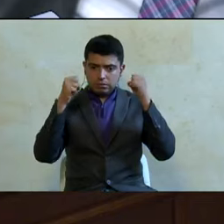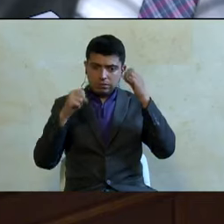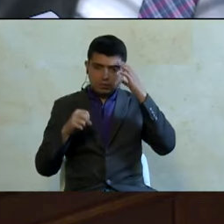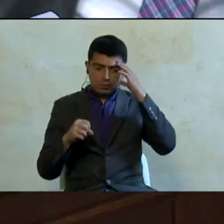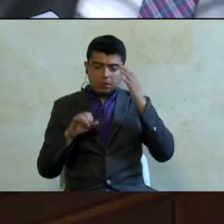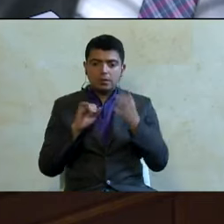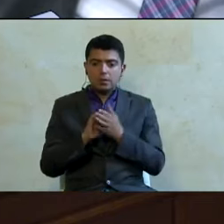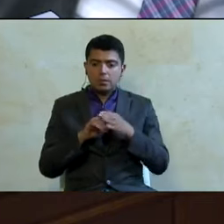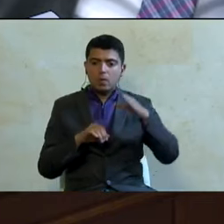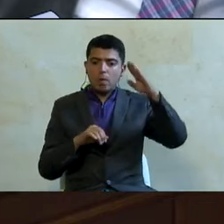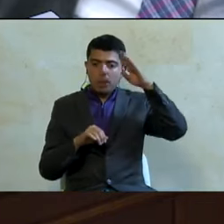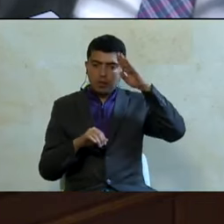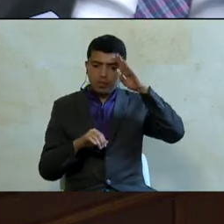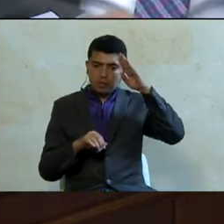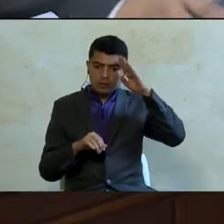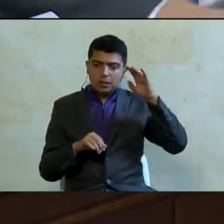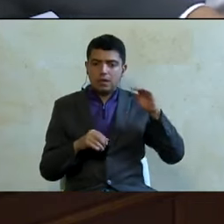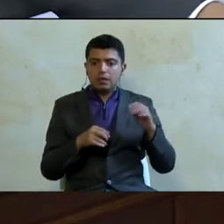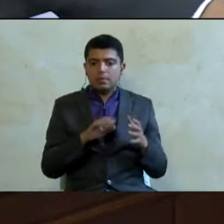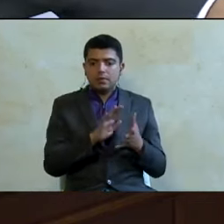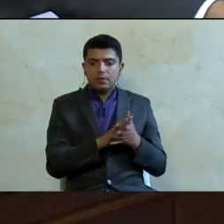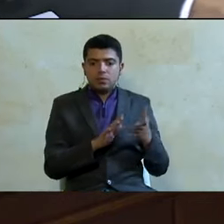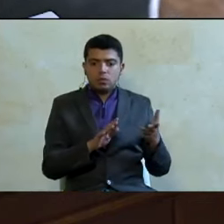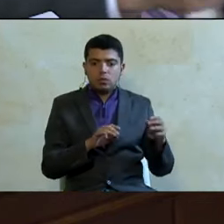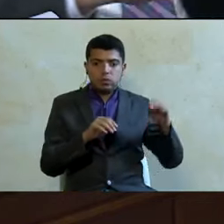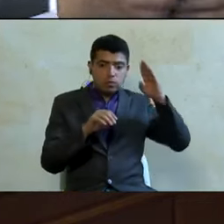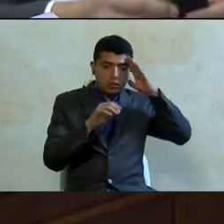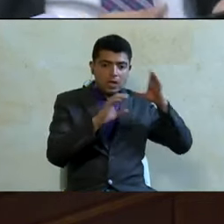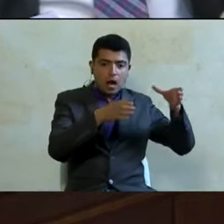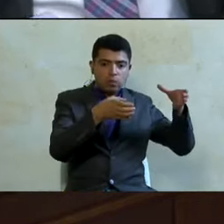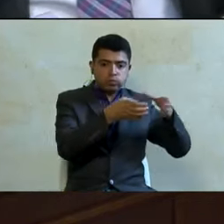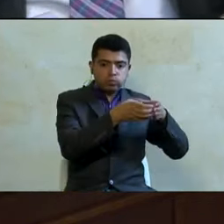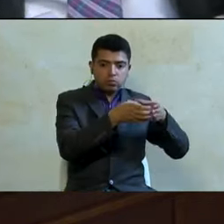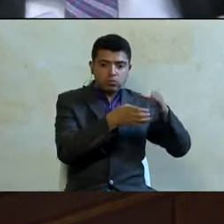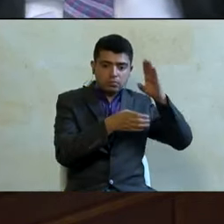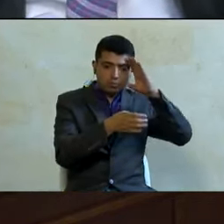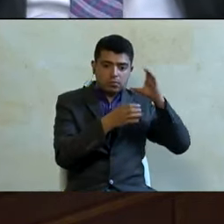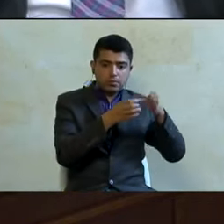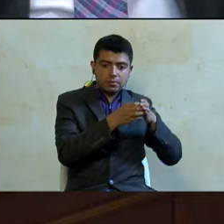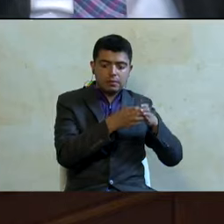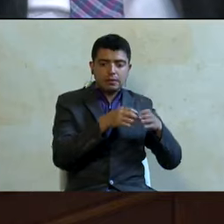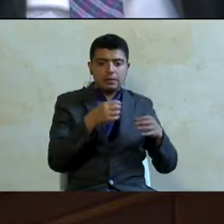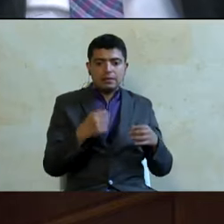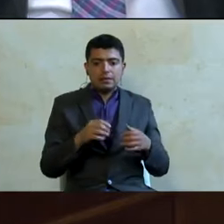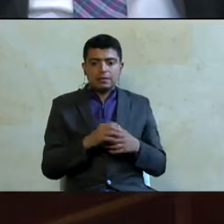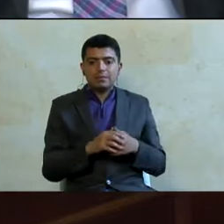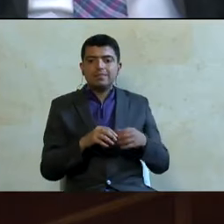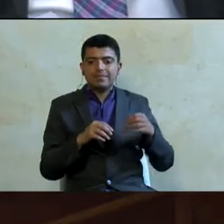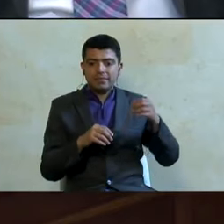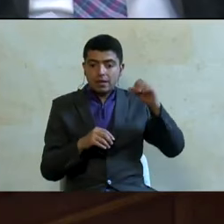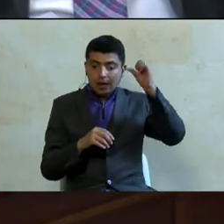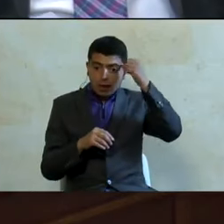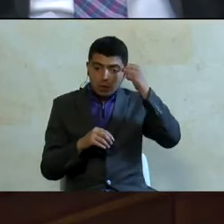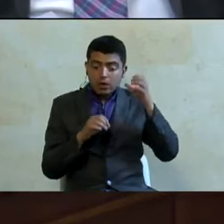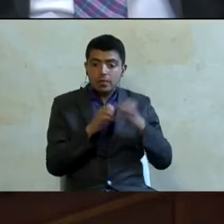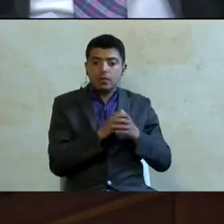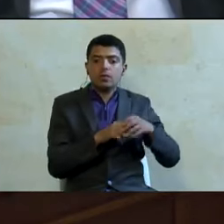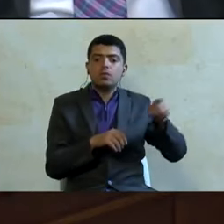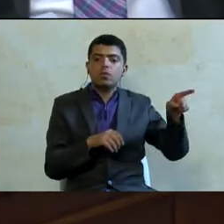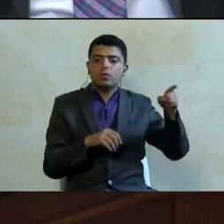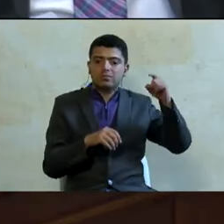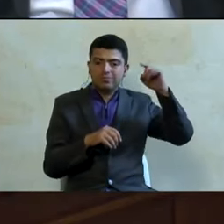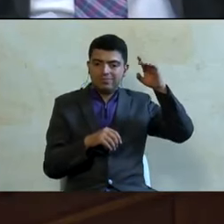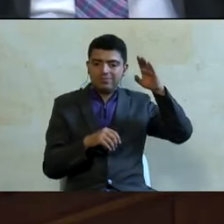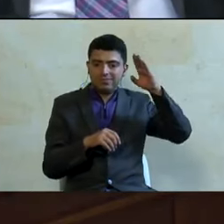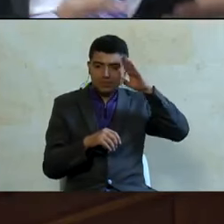institución de la policía la institución los hombres pasamos las instituciones quedan pero